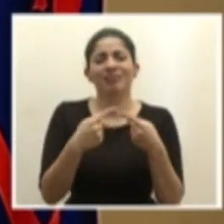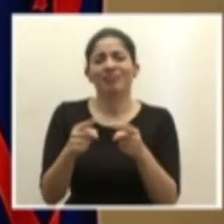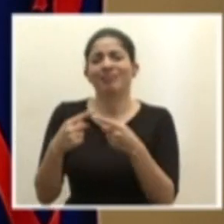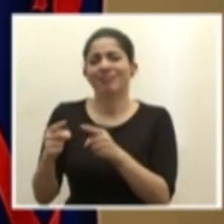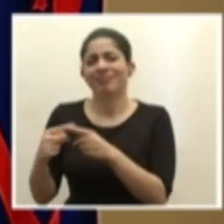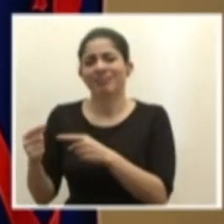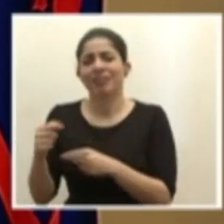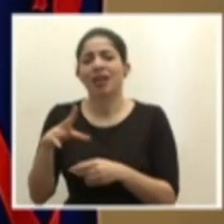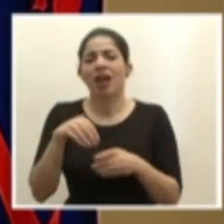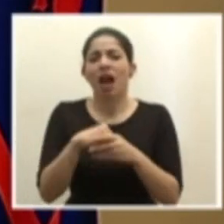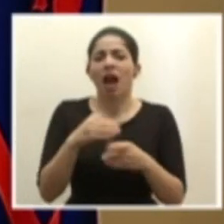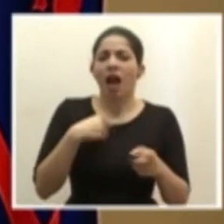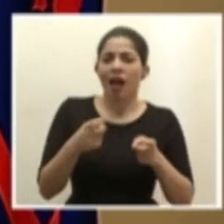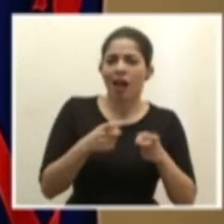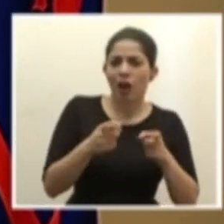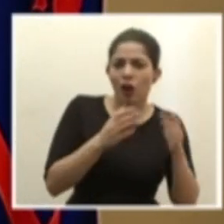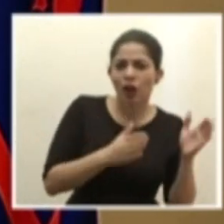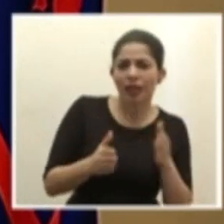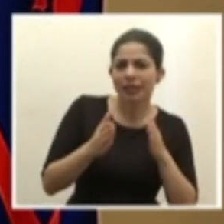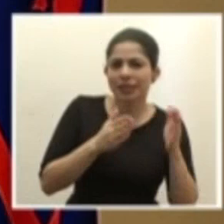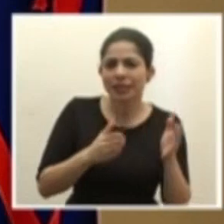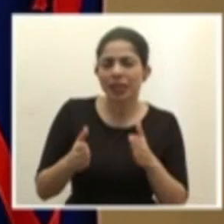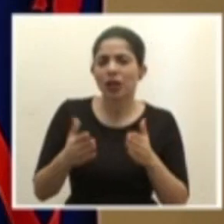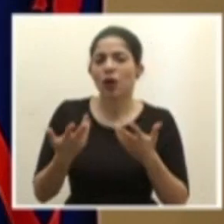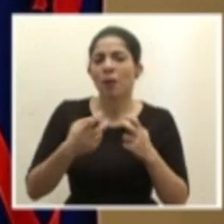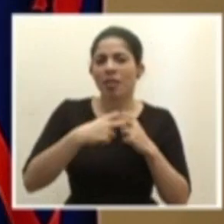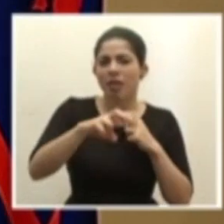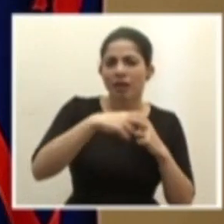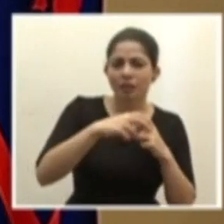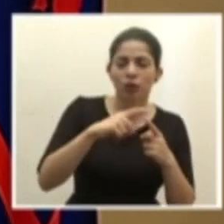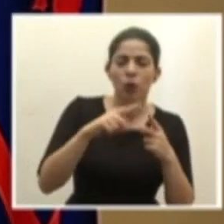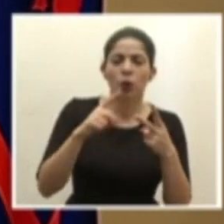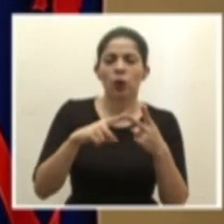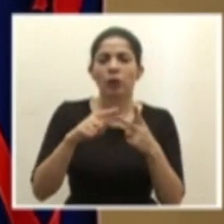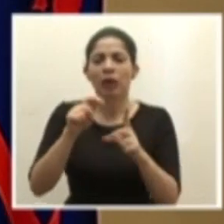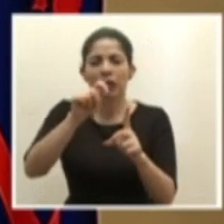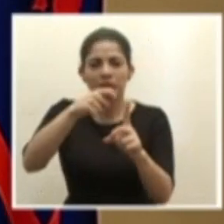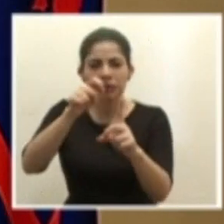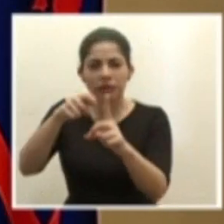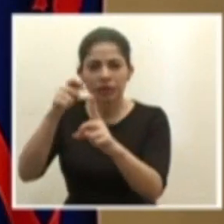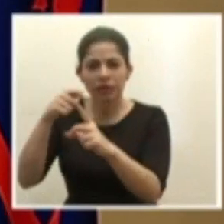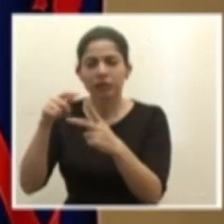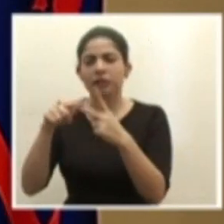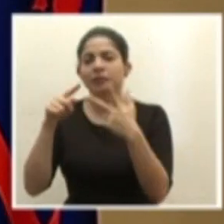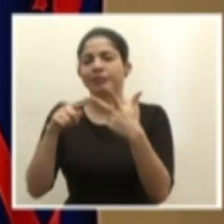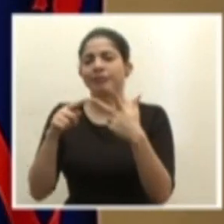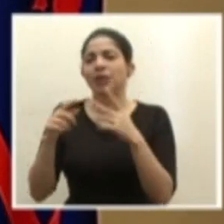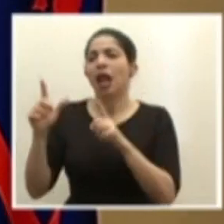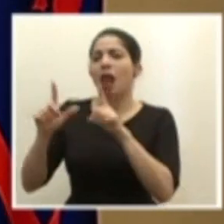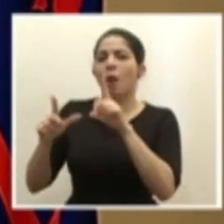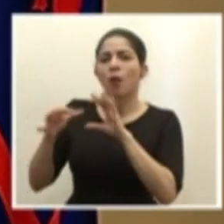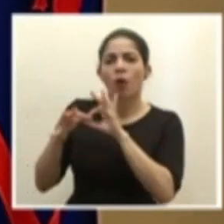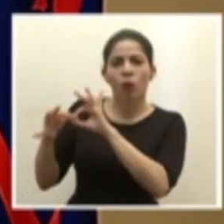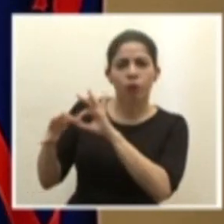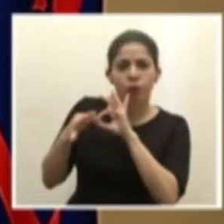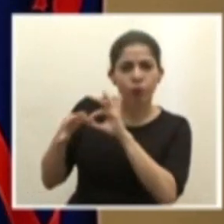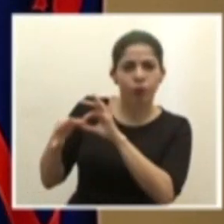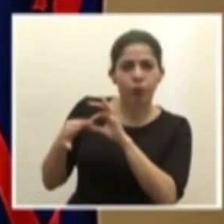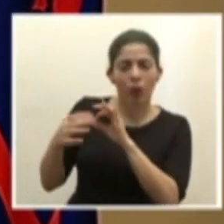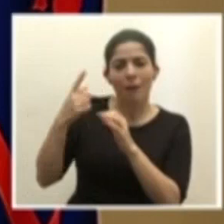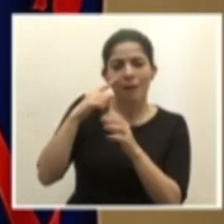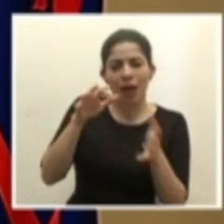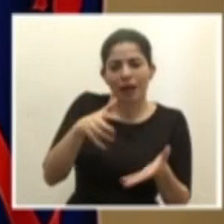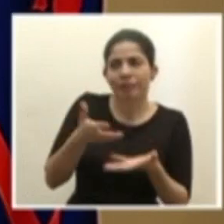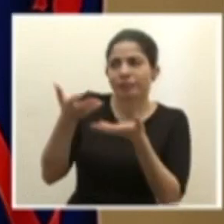Hay un componente logístico que es el del transporte, la toma de muestras, la coordinación con los laboratorios que hacen